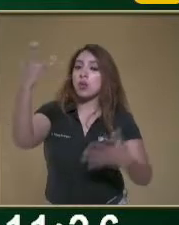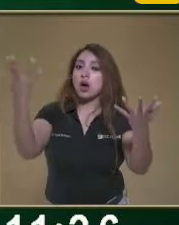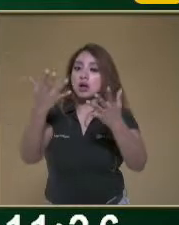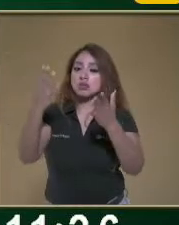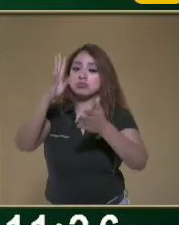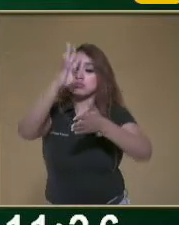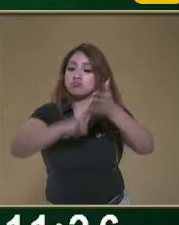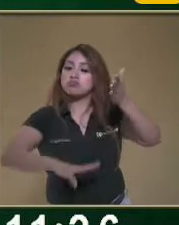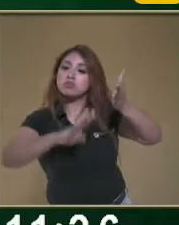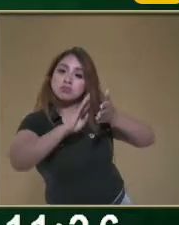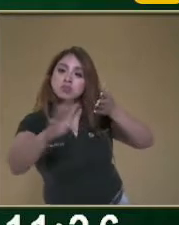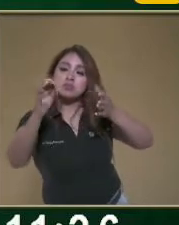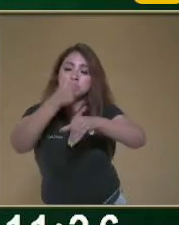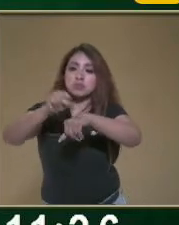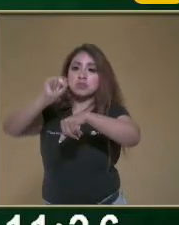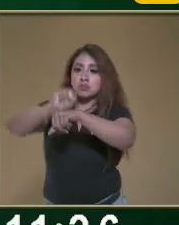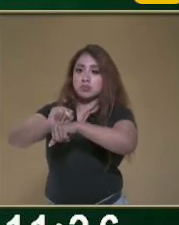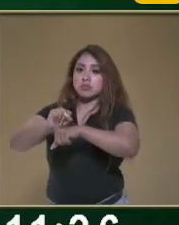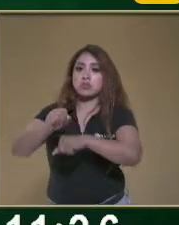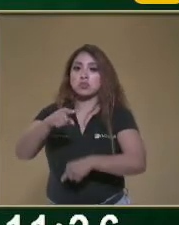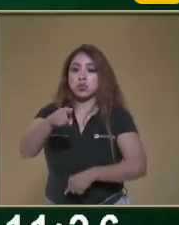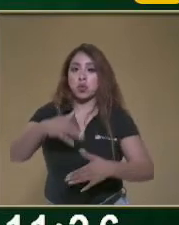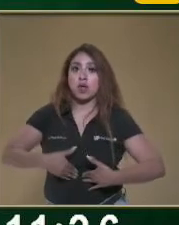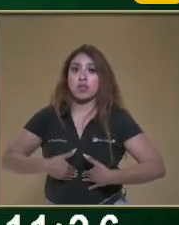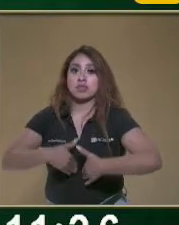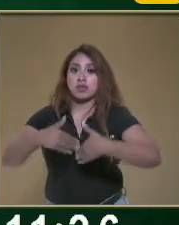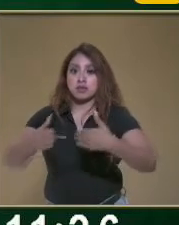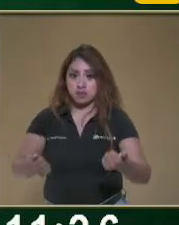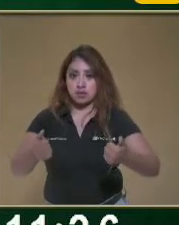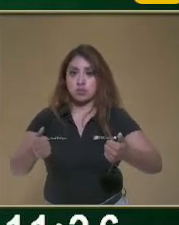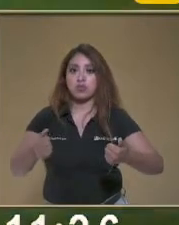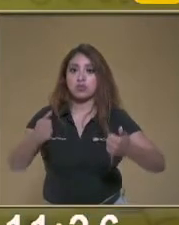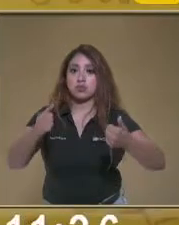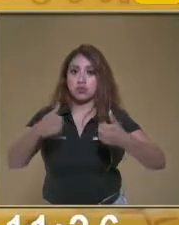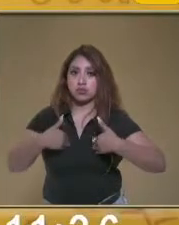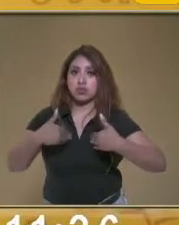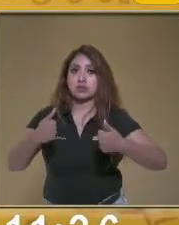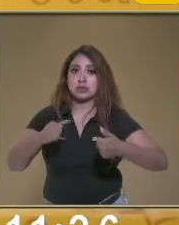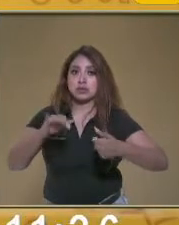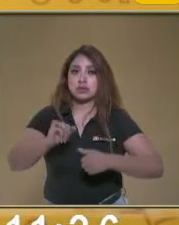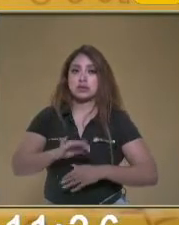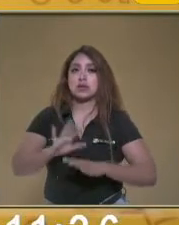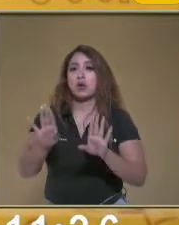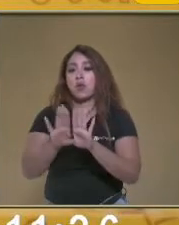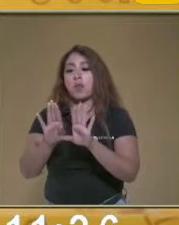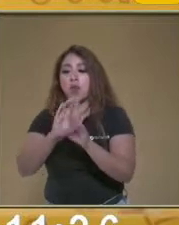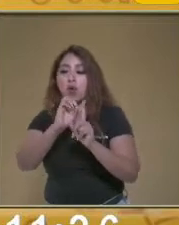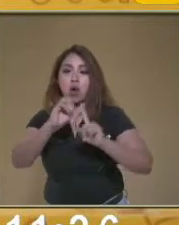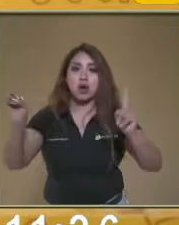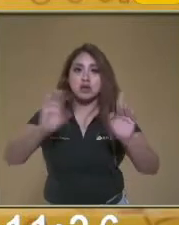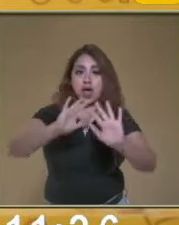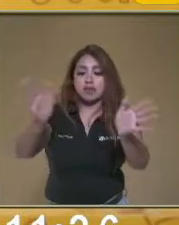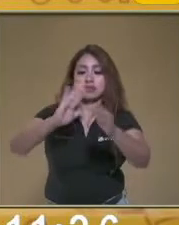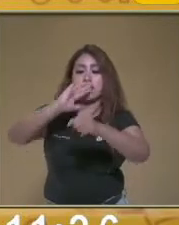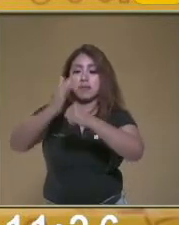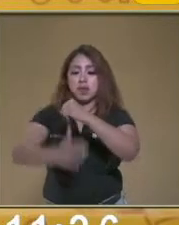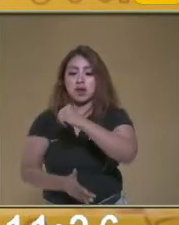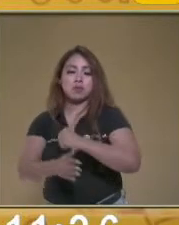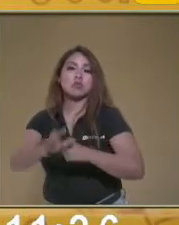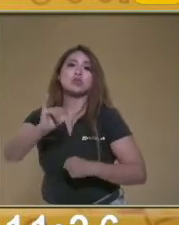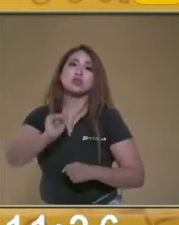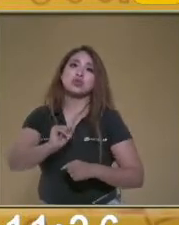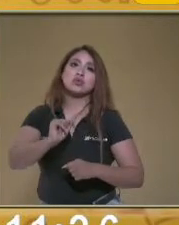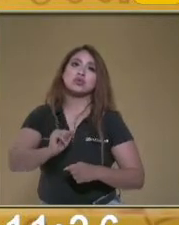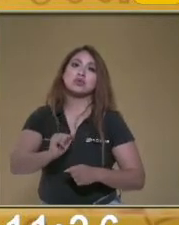semanario para que vayas comprendiendo acerca del paso del tiempo y cómo lo organizamos. Y bueno, pues así terminamos entonces nuestra asignatura